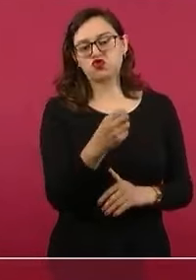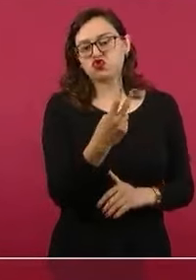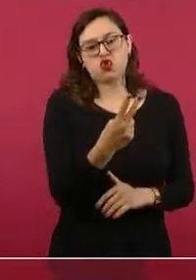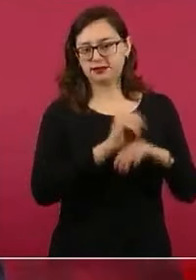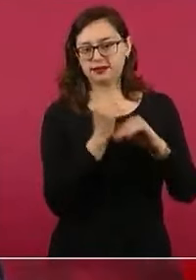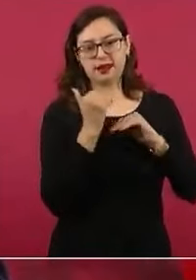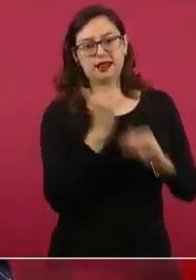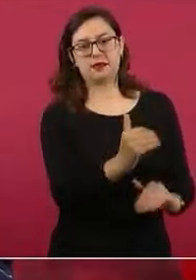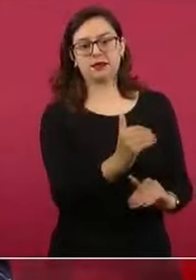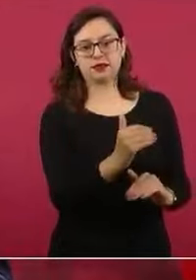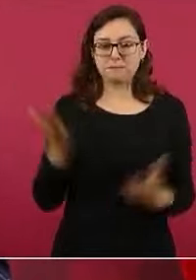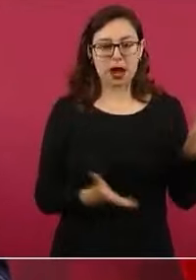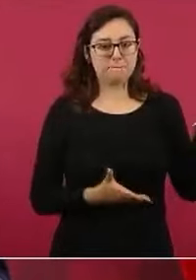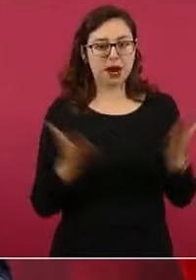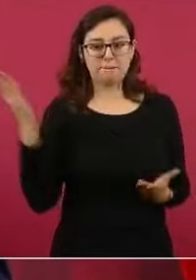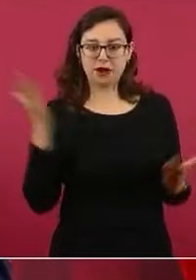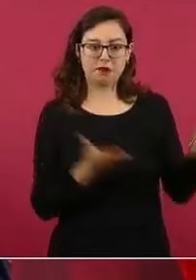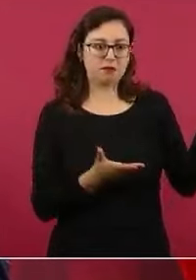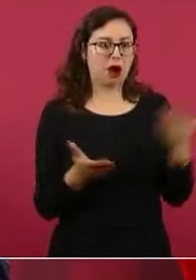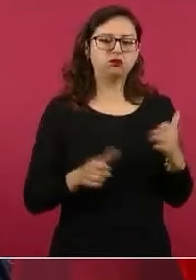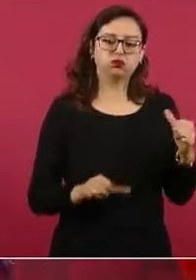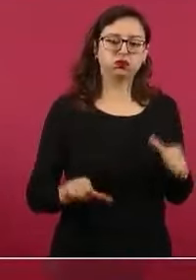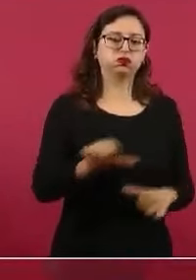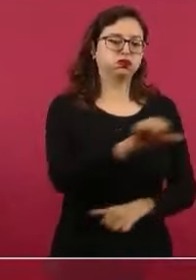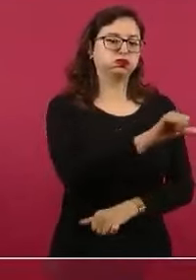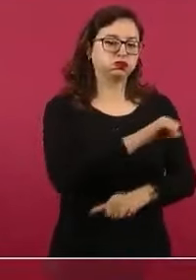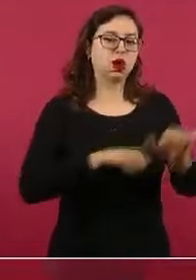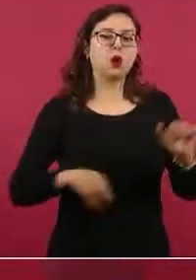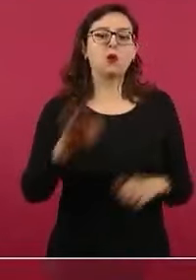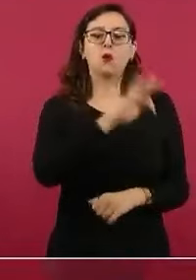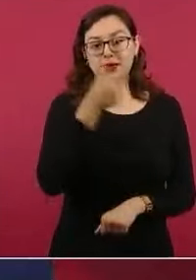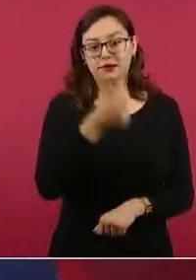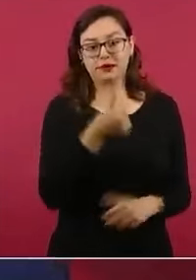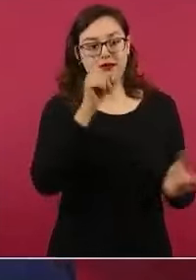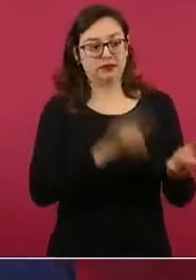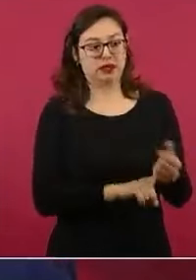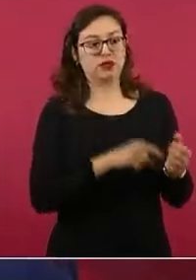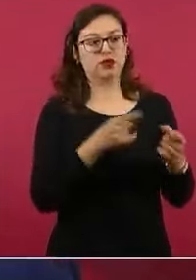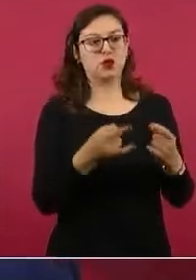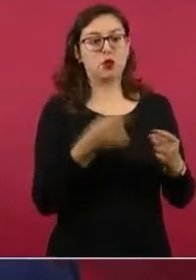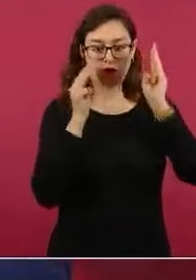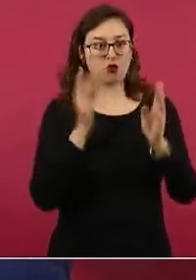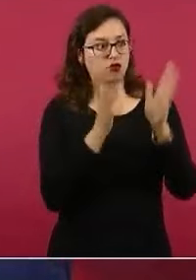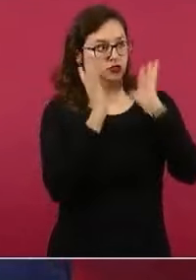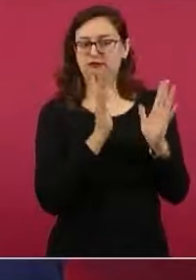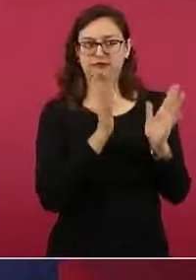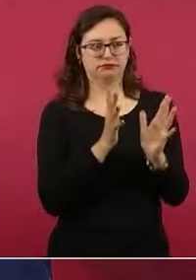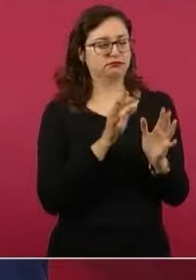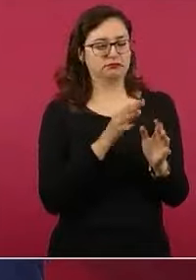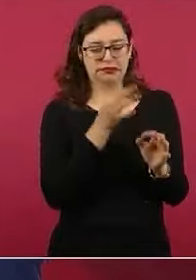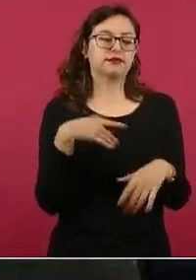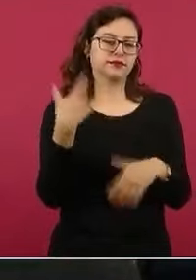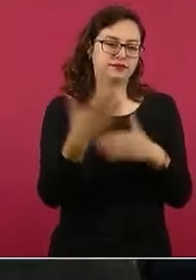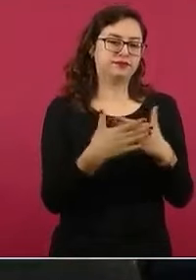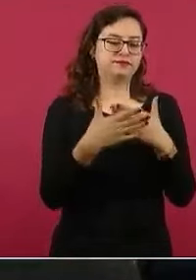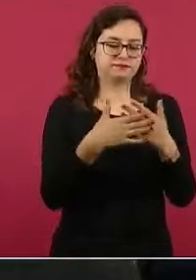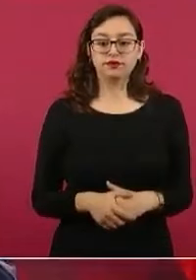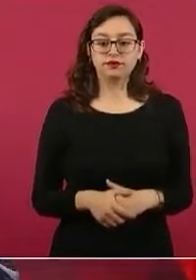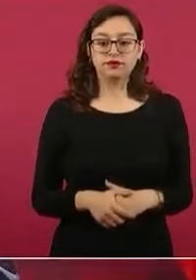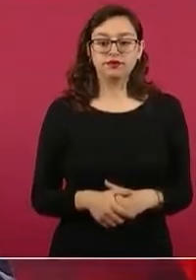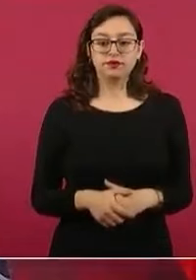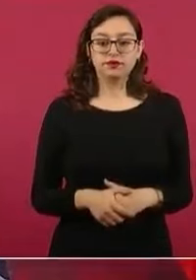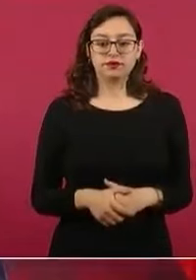llegada para que todos puedan conocer ese lugar histórico. Ya está el museo, se está rehabilitando por completo las Islas Marías. Yo ya